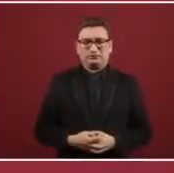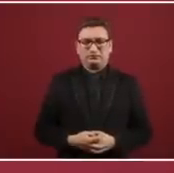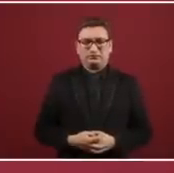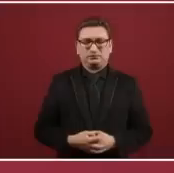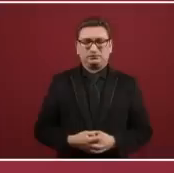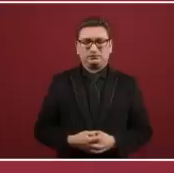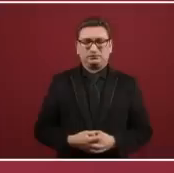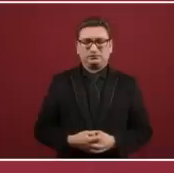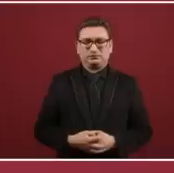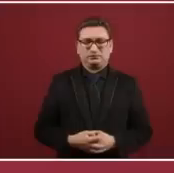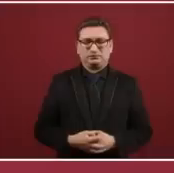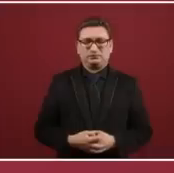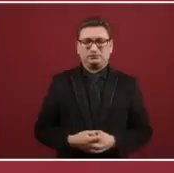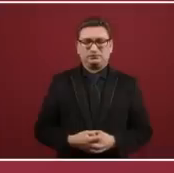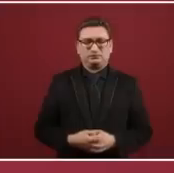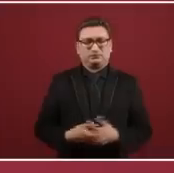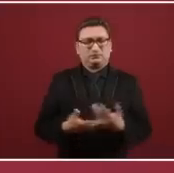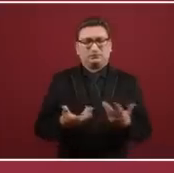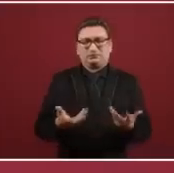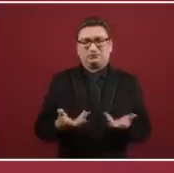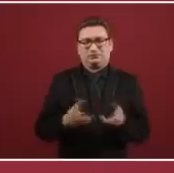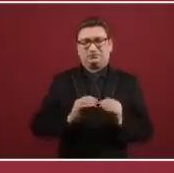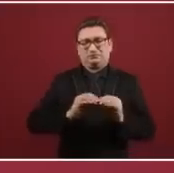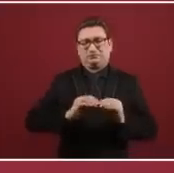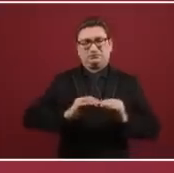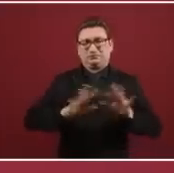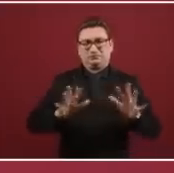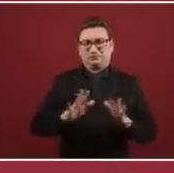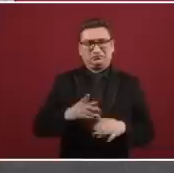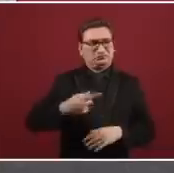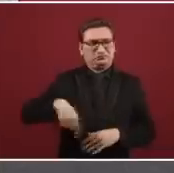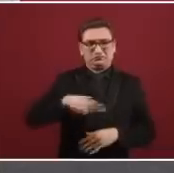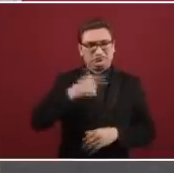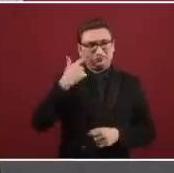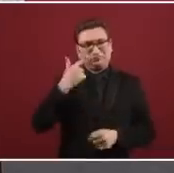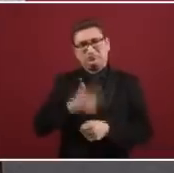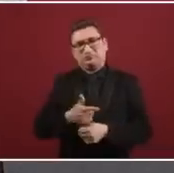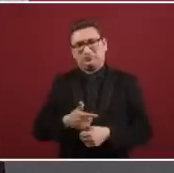lo que es también evidente, no había